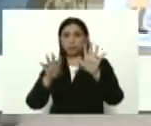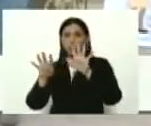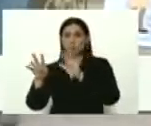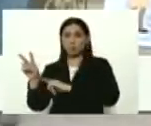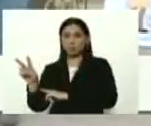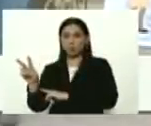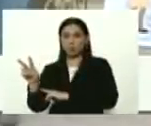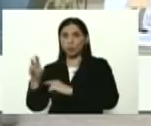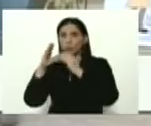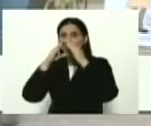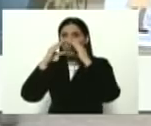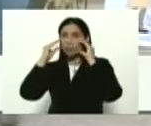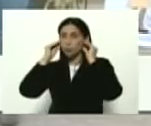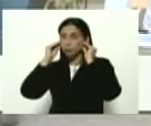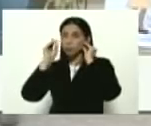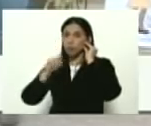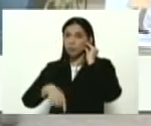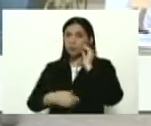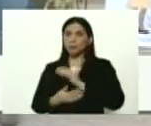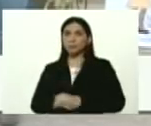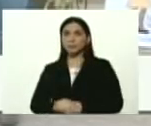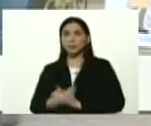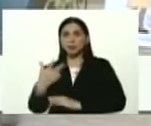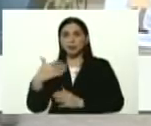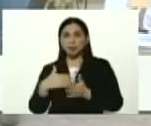171.992 tapabocas e ingerido